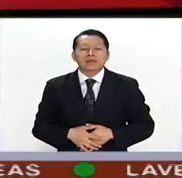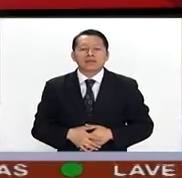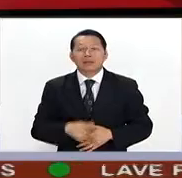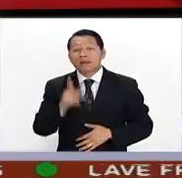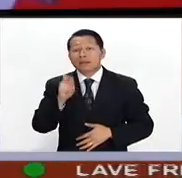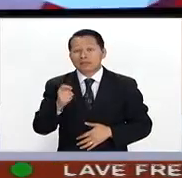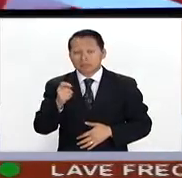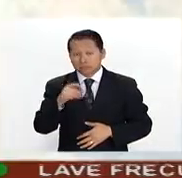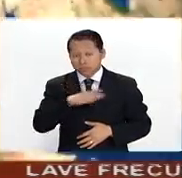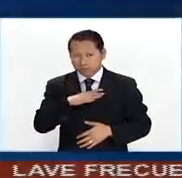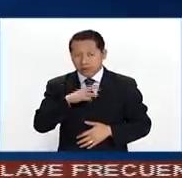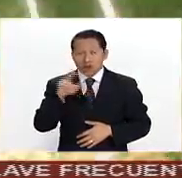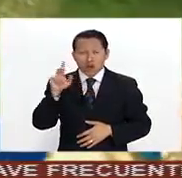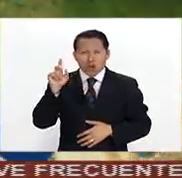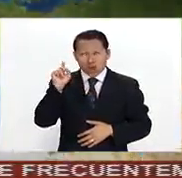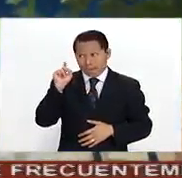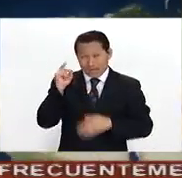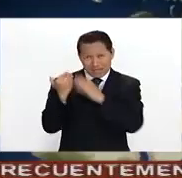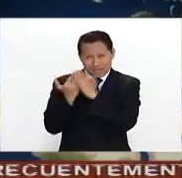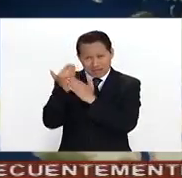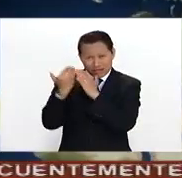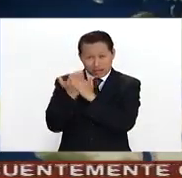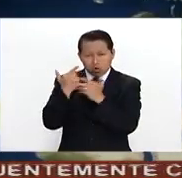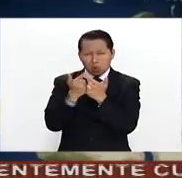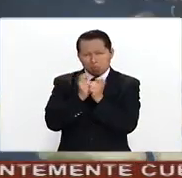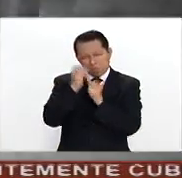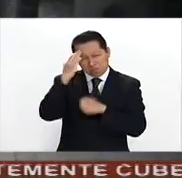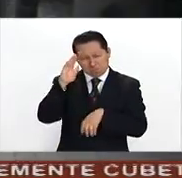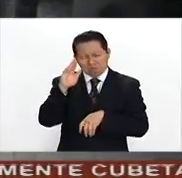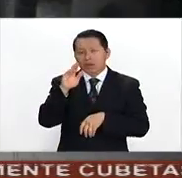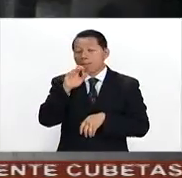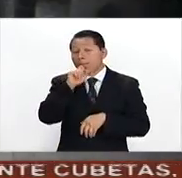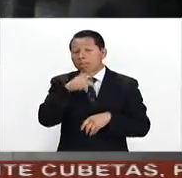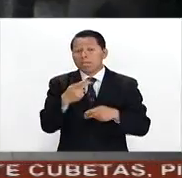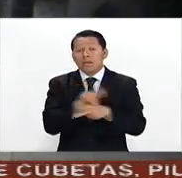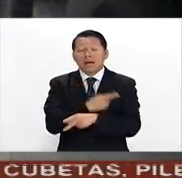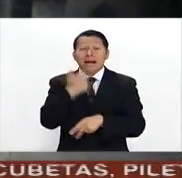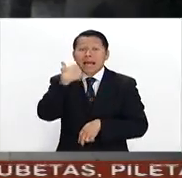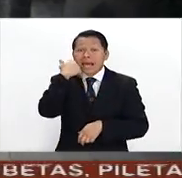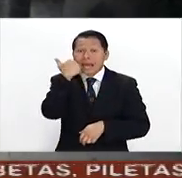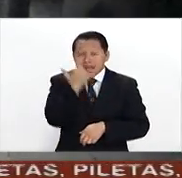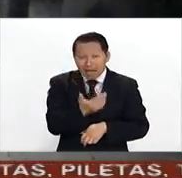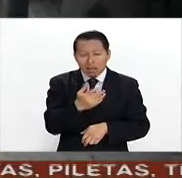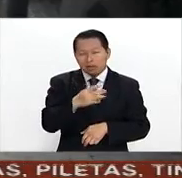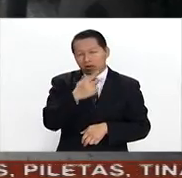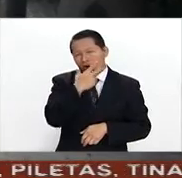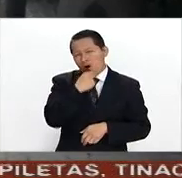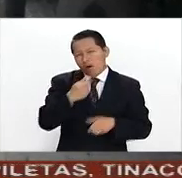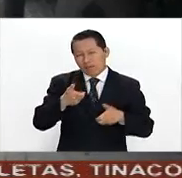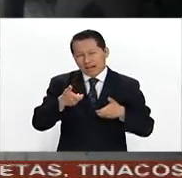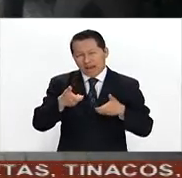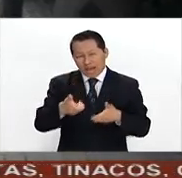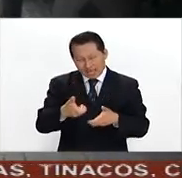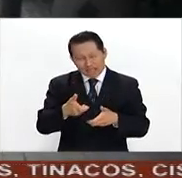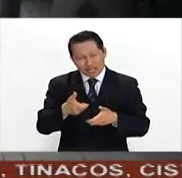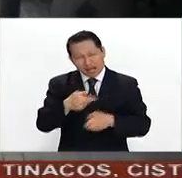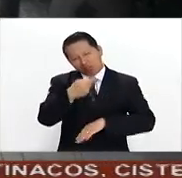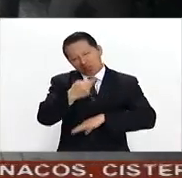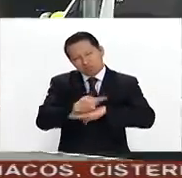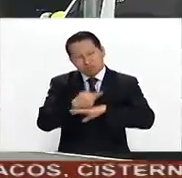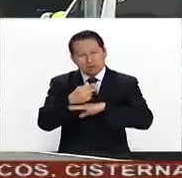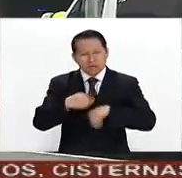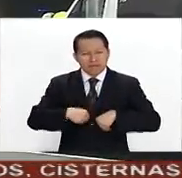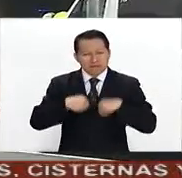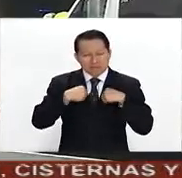Durante la madrugada del domingo, un grupo de desconocidos intentó quemar a un vagabundo que dormía en el andén